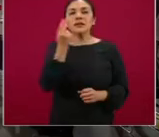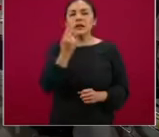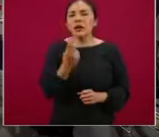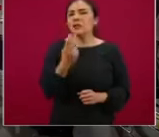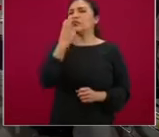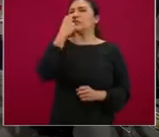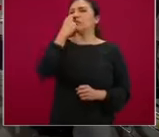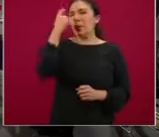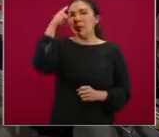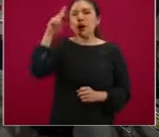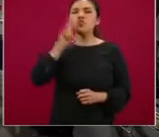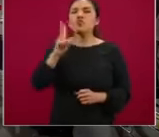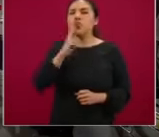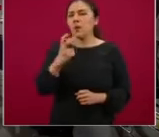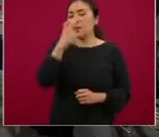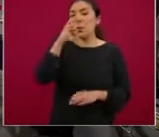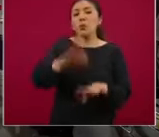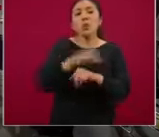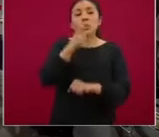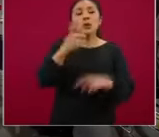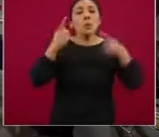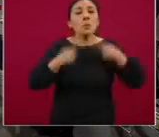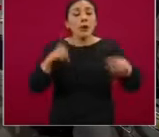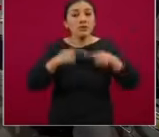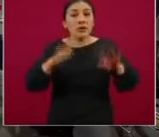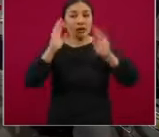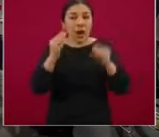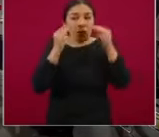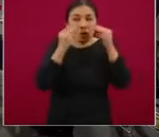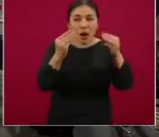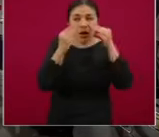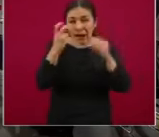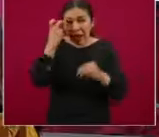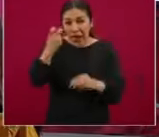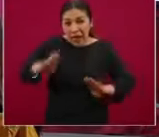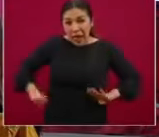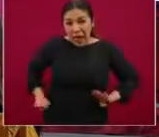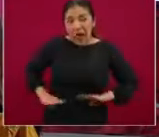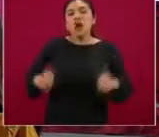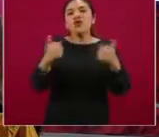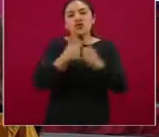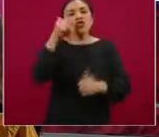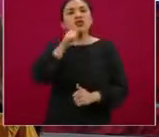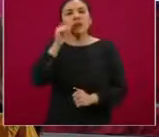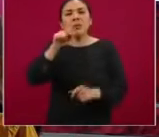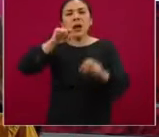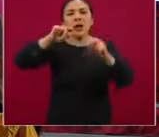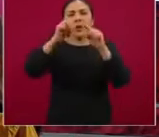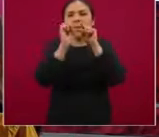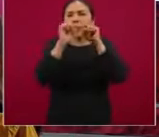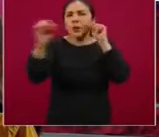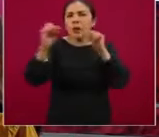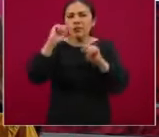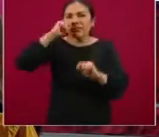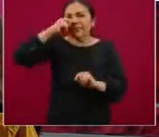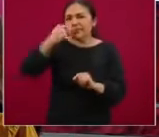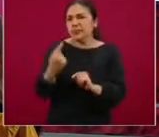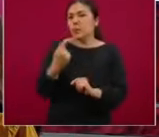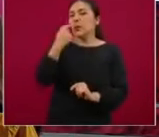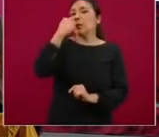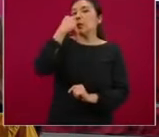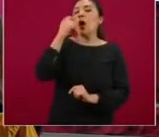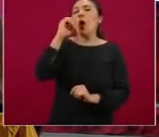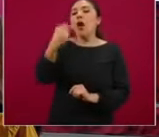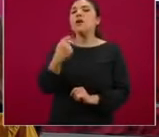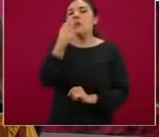o nasofaríngeo. Por eso las personas que han sido muestreadas de esta manera lo hacen a través de un hisopo. Este hisopo entra directamente